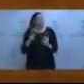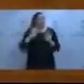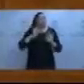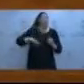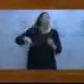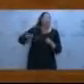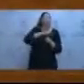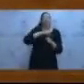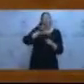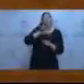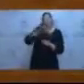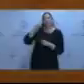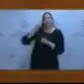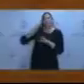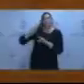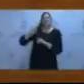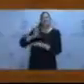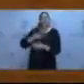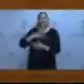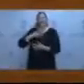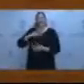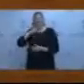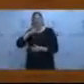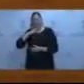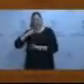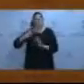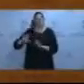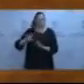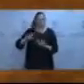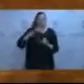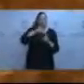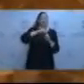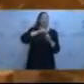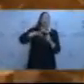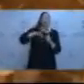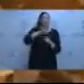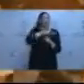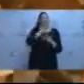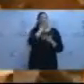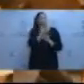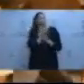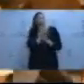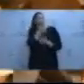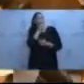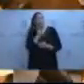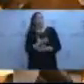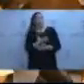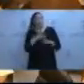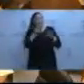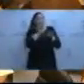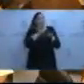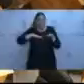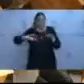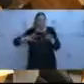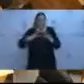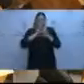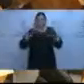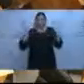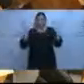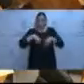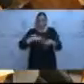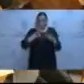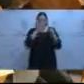sí, ríanse de Tineo, pueden hacerlo. En Tineo, por lo demás, todo está bien. La estación sin autobuses, la piscina sin